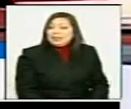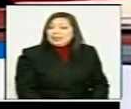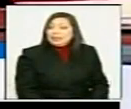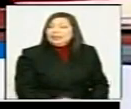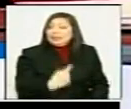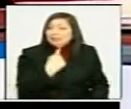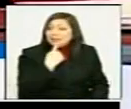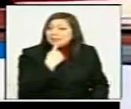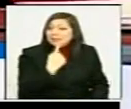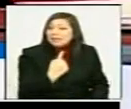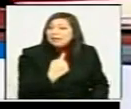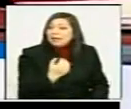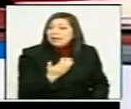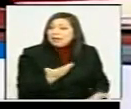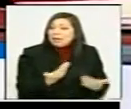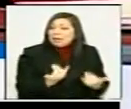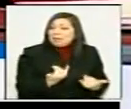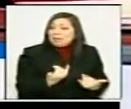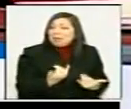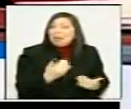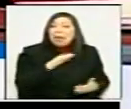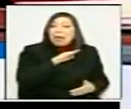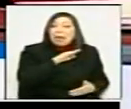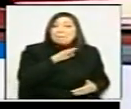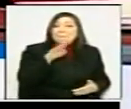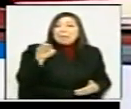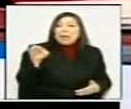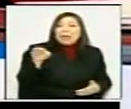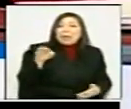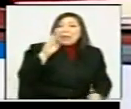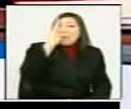Se dice, Villanueva ha viajado al Brasil,